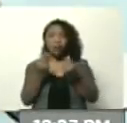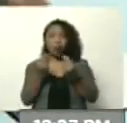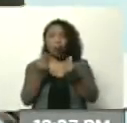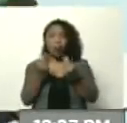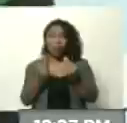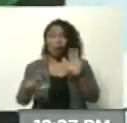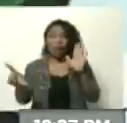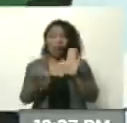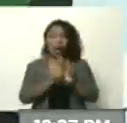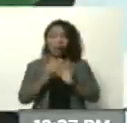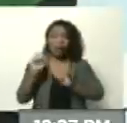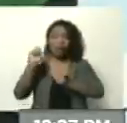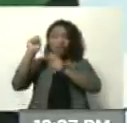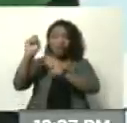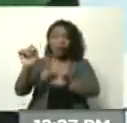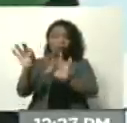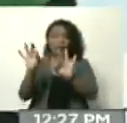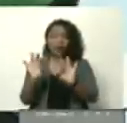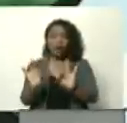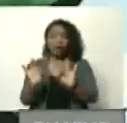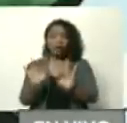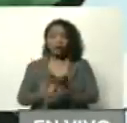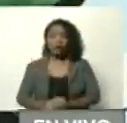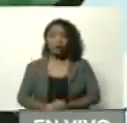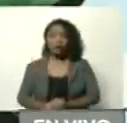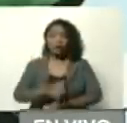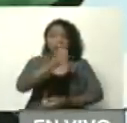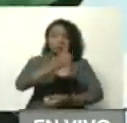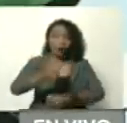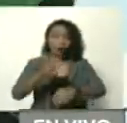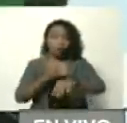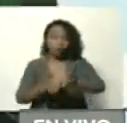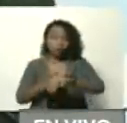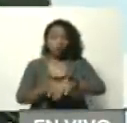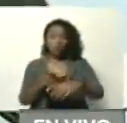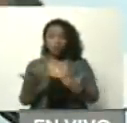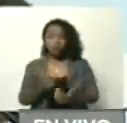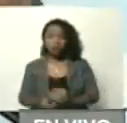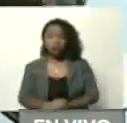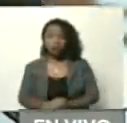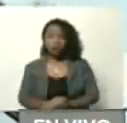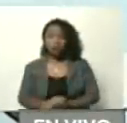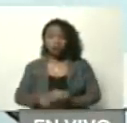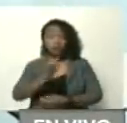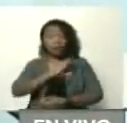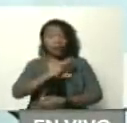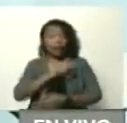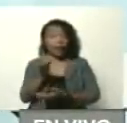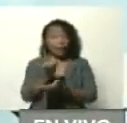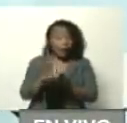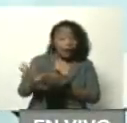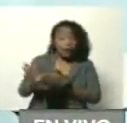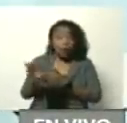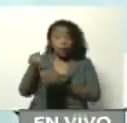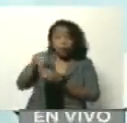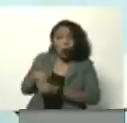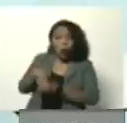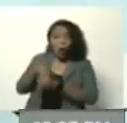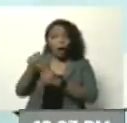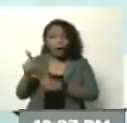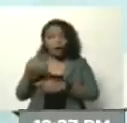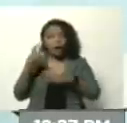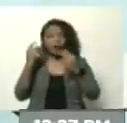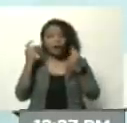través de la ley de asignaciones especiales cada cierto tiempo de tener créditos excedentarios productos el IVA